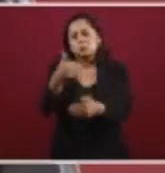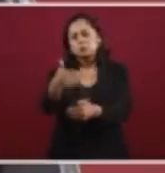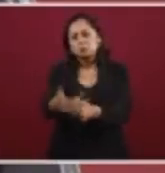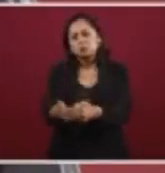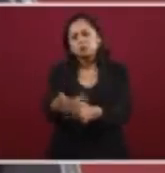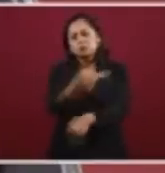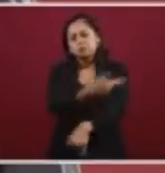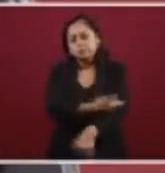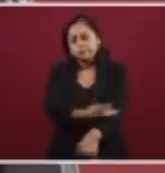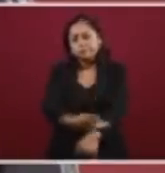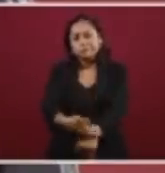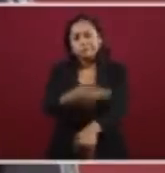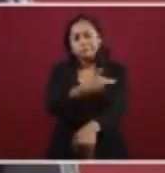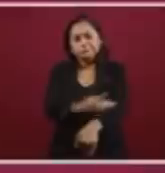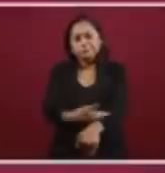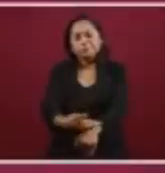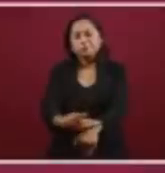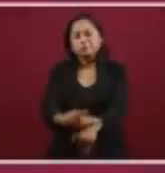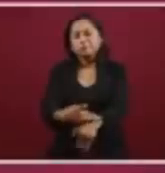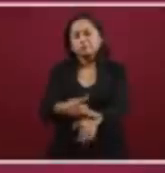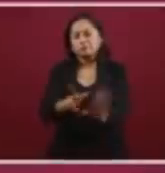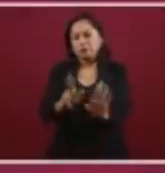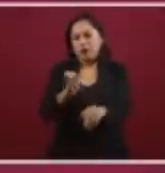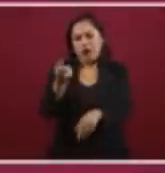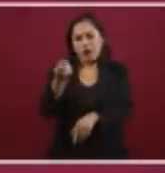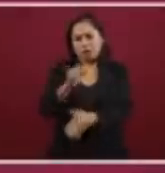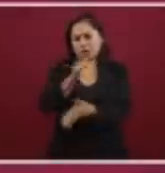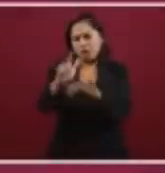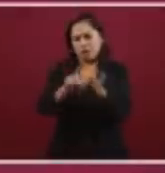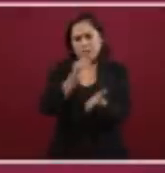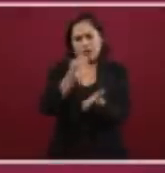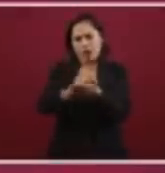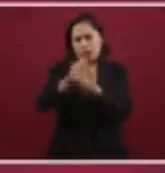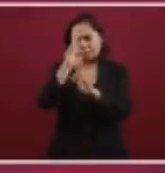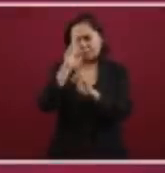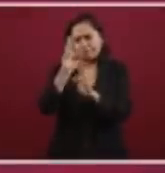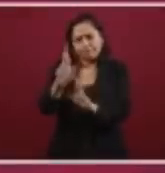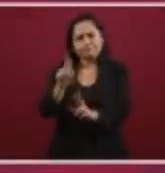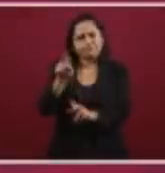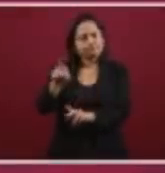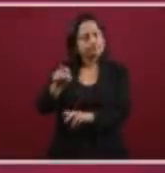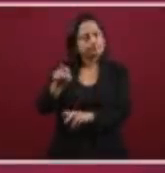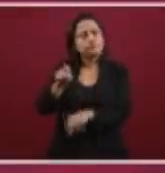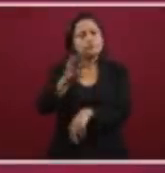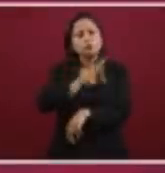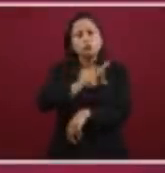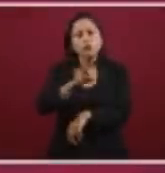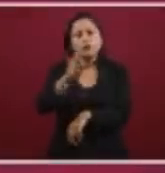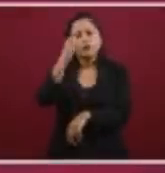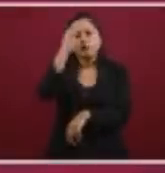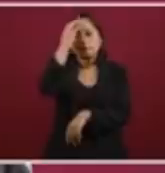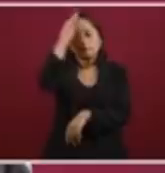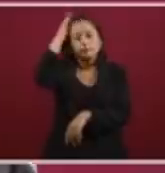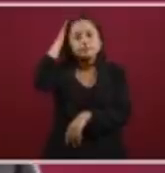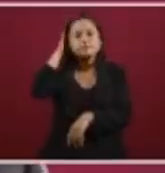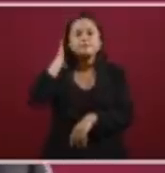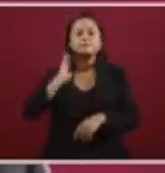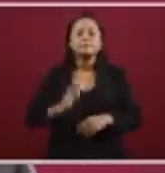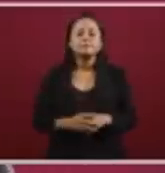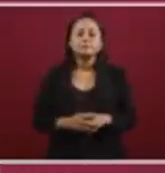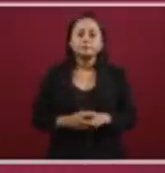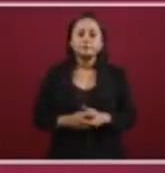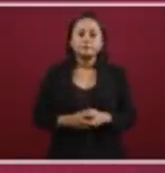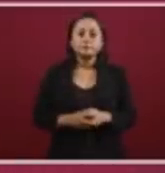una vía legal completamente que les digo a los